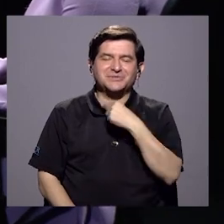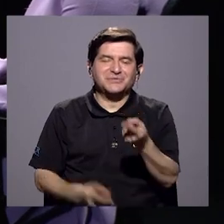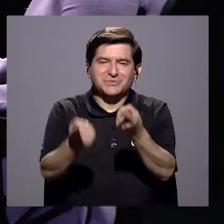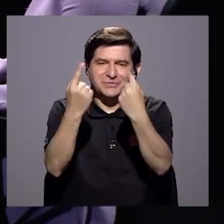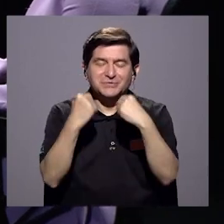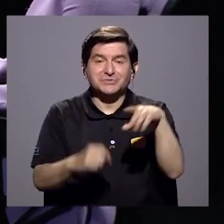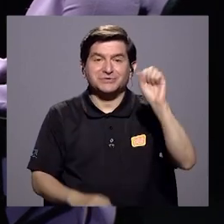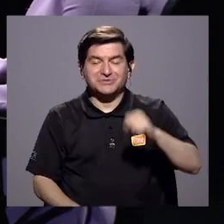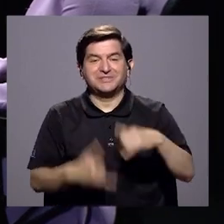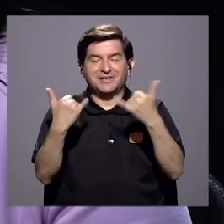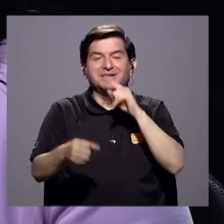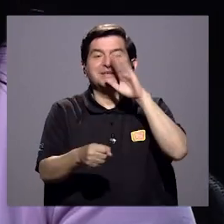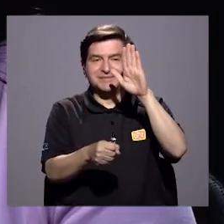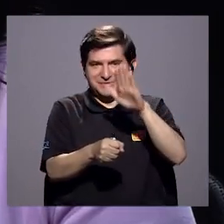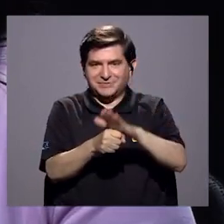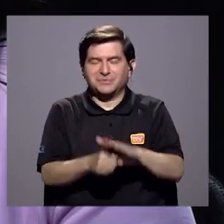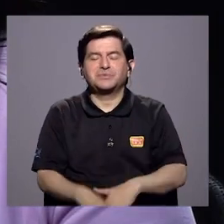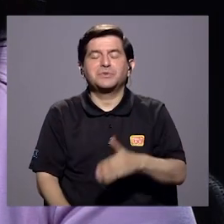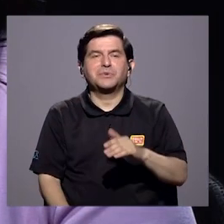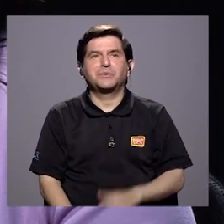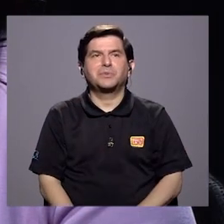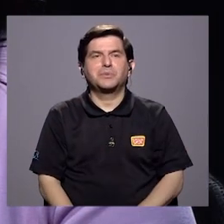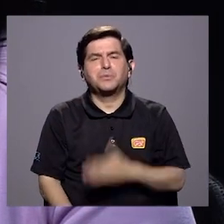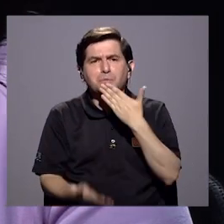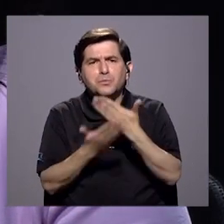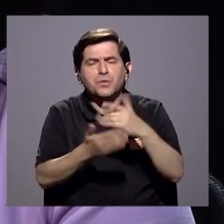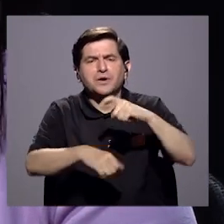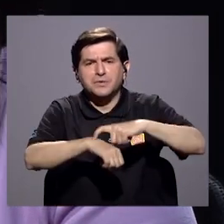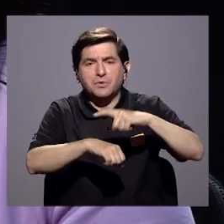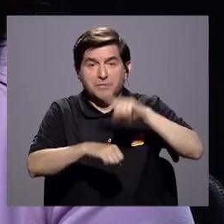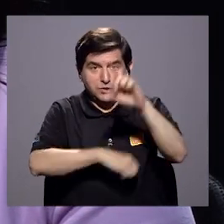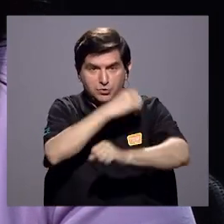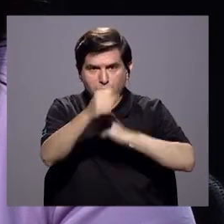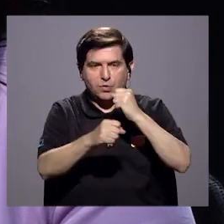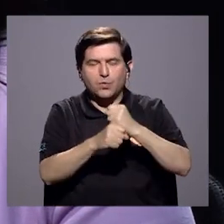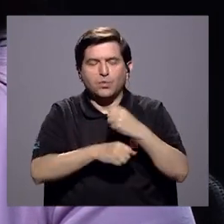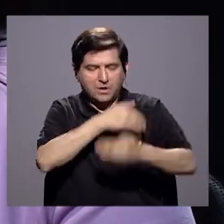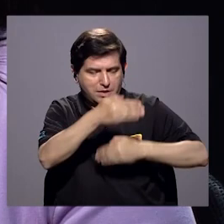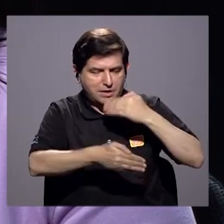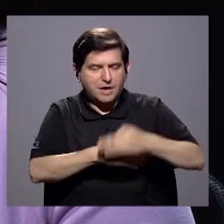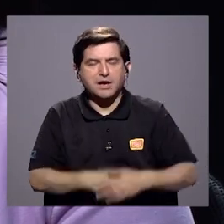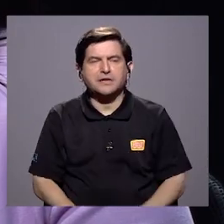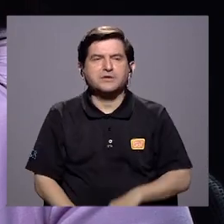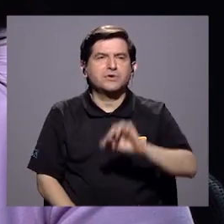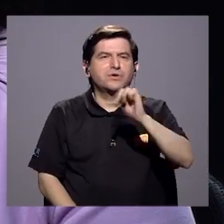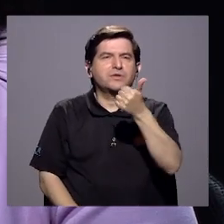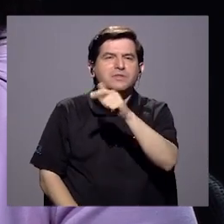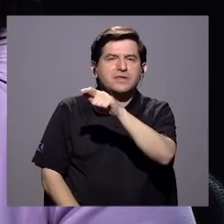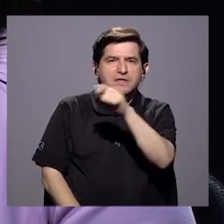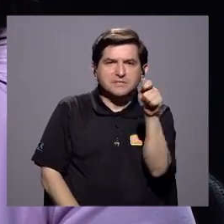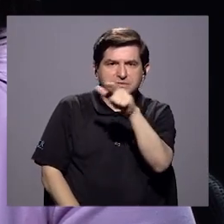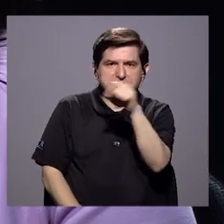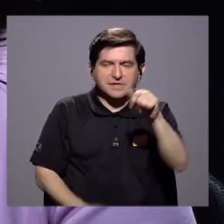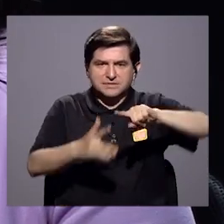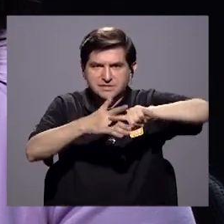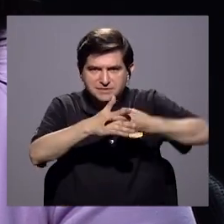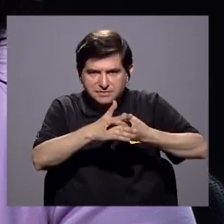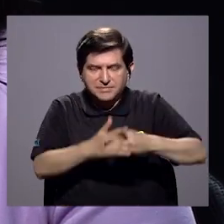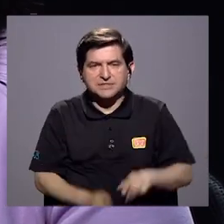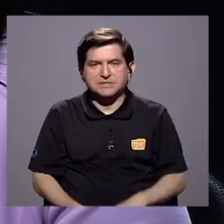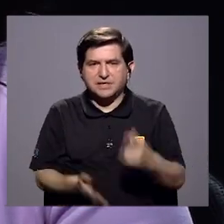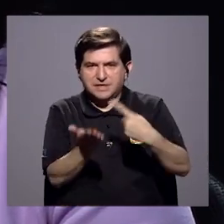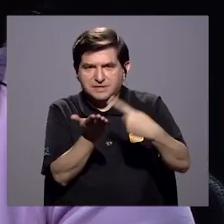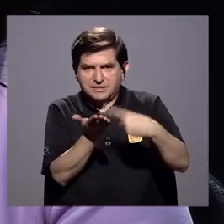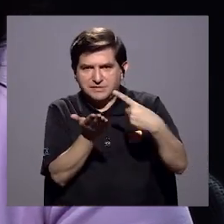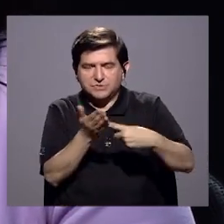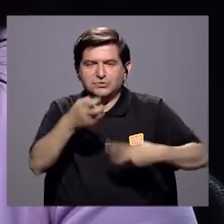sí, hasta que se nos hizo, creo que en un buen momento, casi a un año de gestión y casi a unos 10 meses de haber comenzado con la discusión